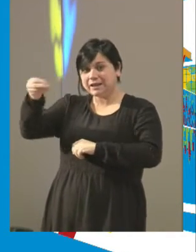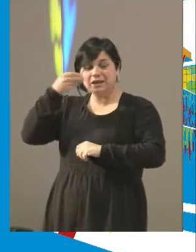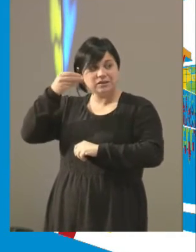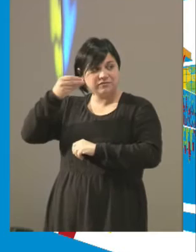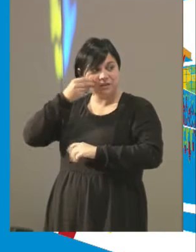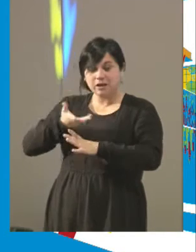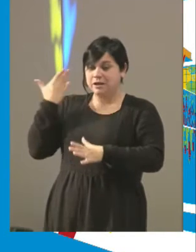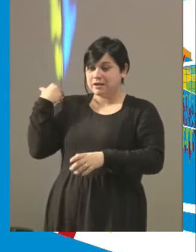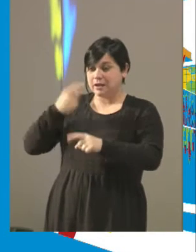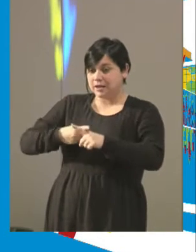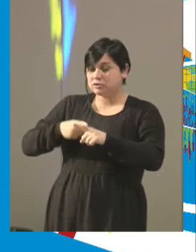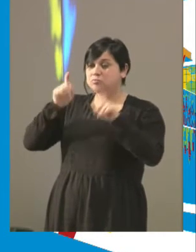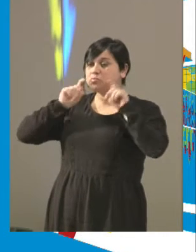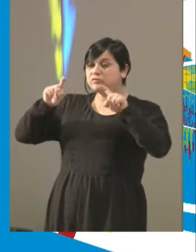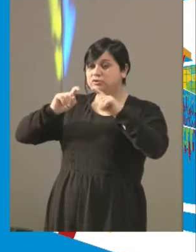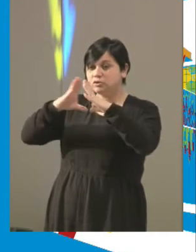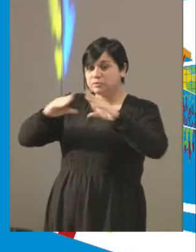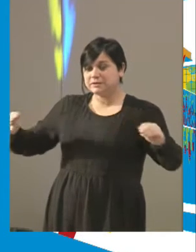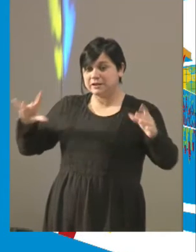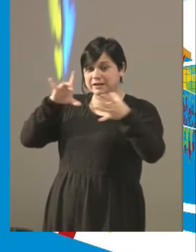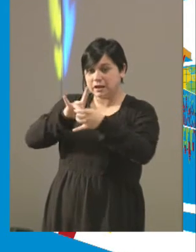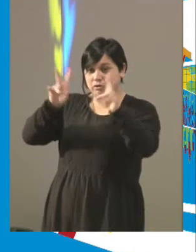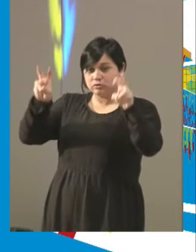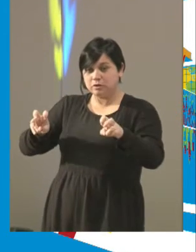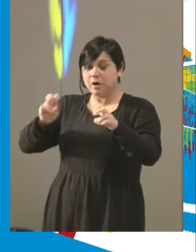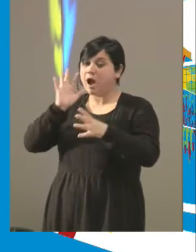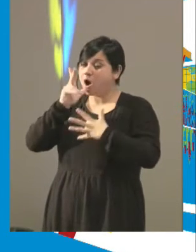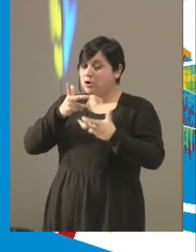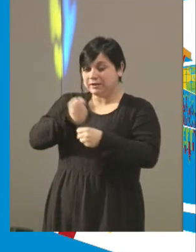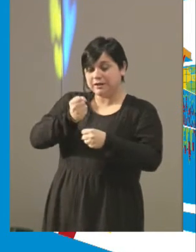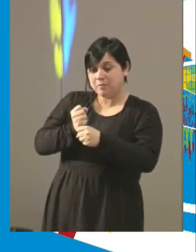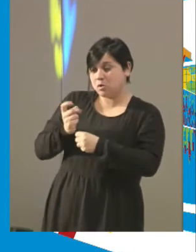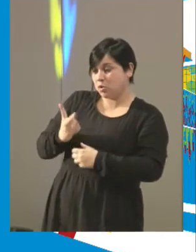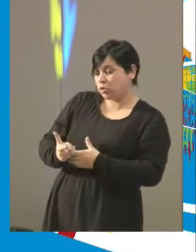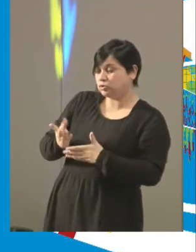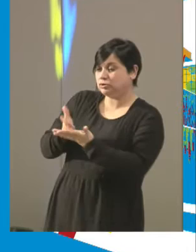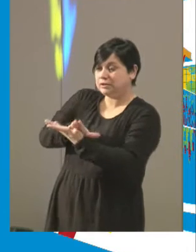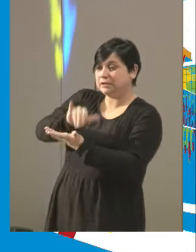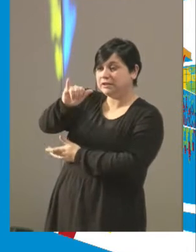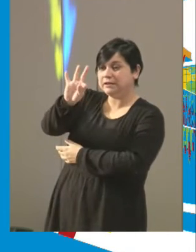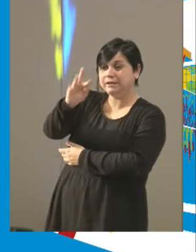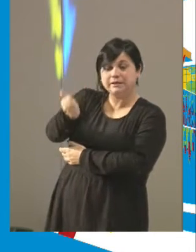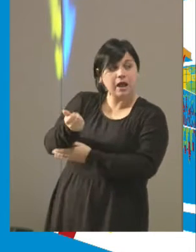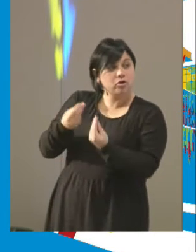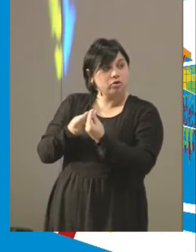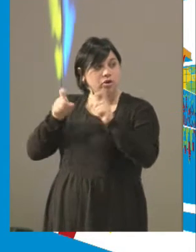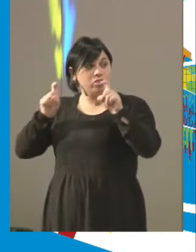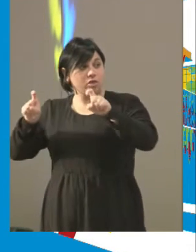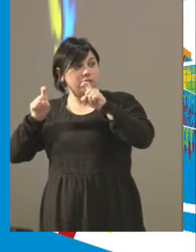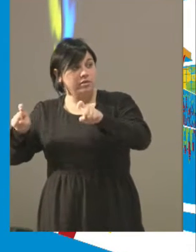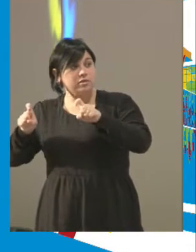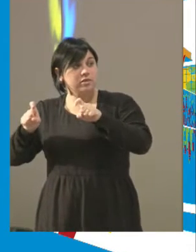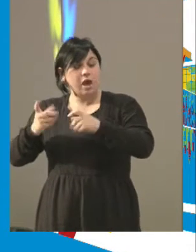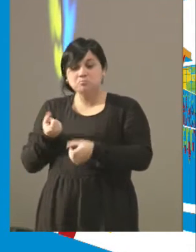sido profesor en esta misma universidad en temas relacionados. Actualmente compagina su trabajo en ANITA con la docencia.